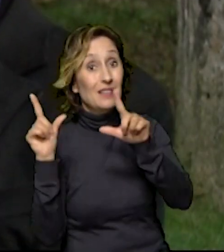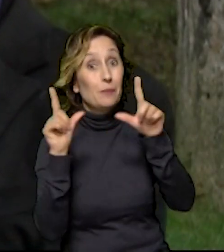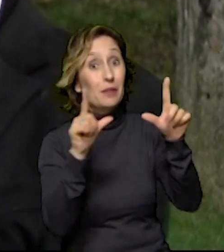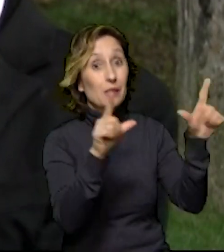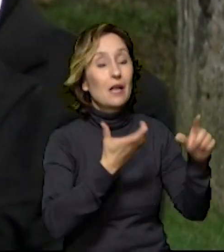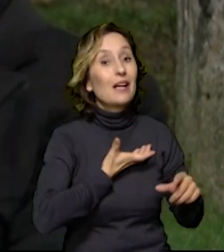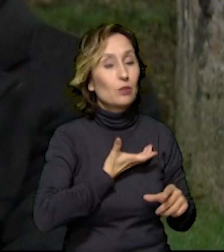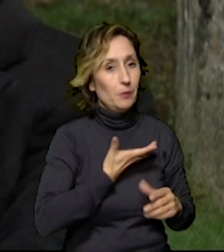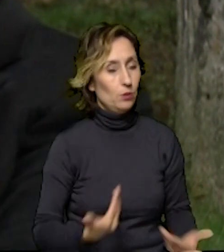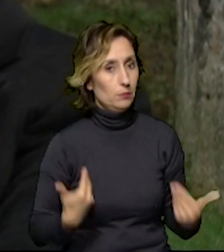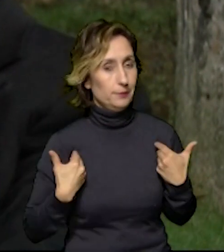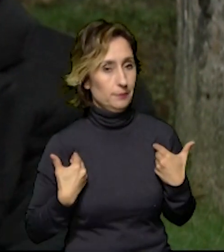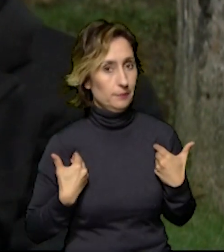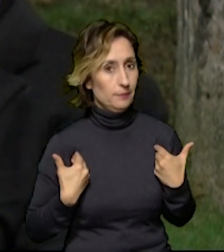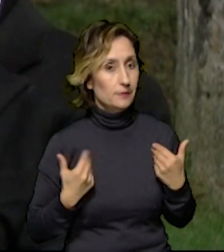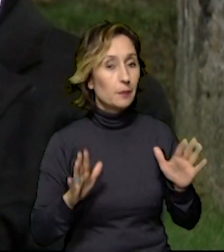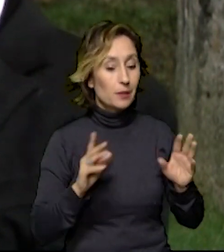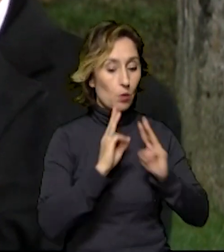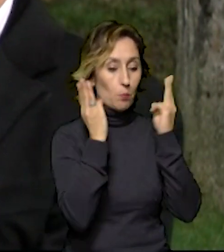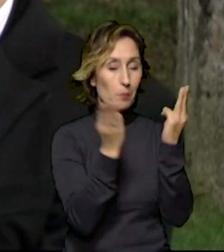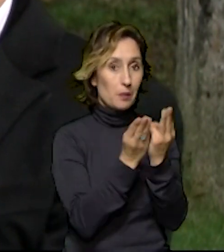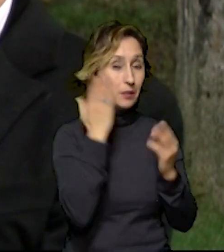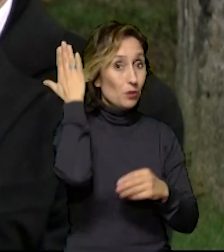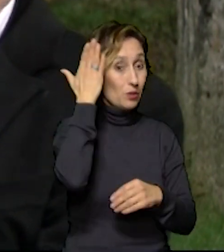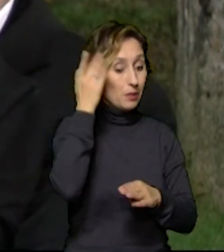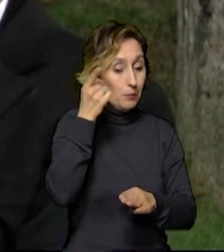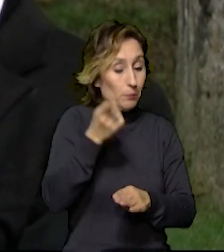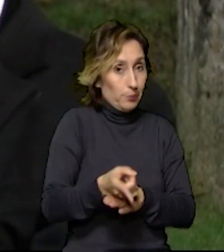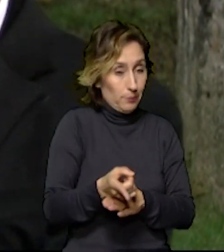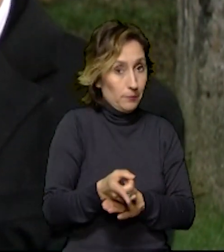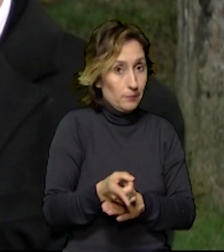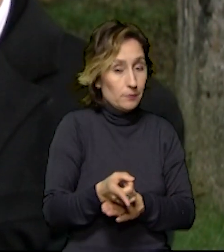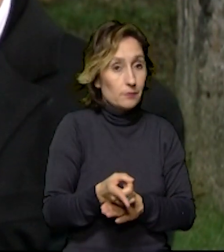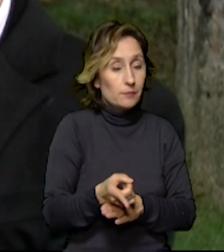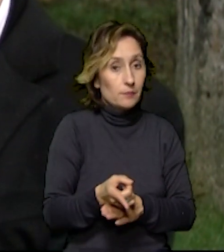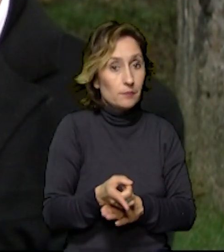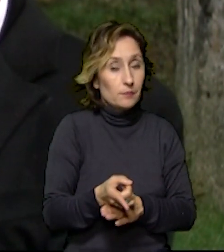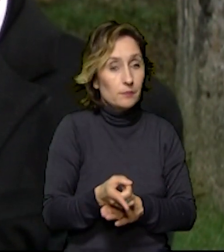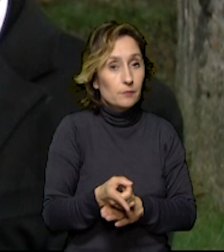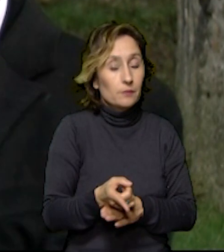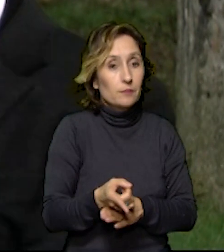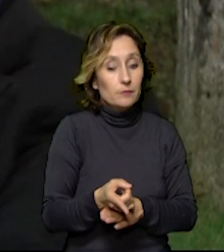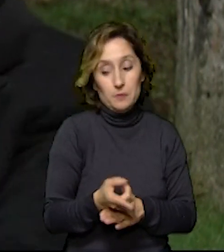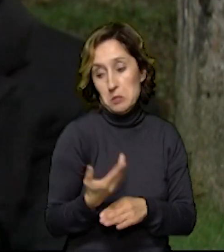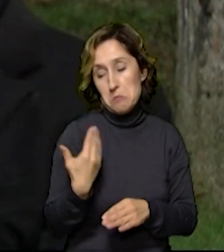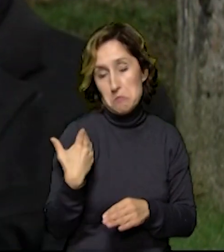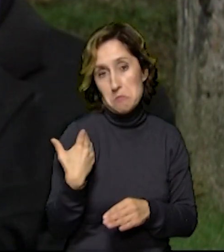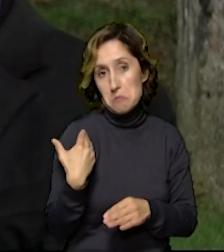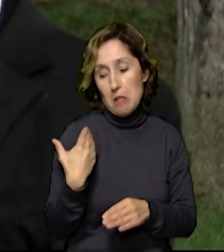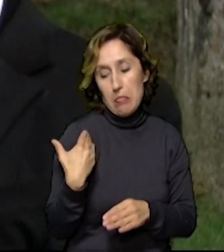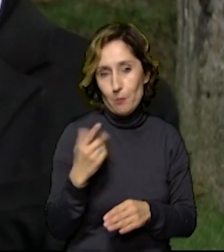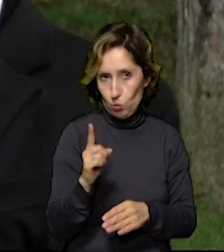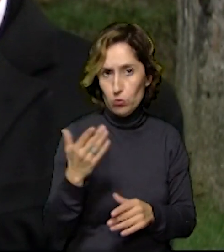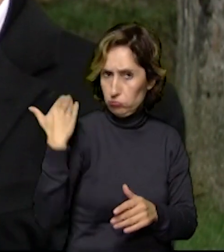los ayuntamientos, pero es verdad que hay un mandato del Parlamento de Navarra, del Gobierno de Navarra, un mandato ya tiene un tiempo, no es